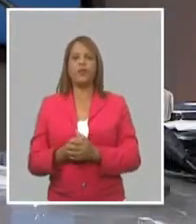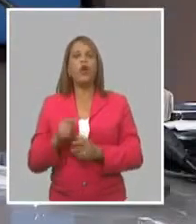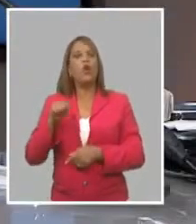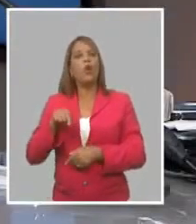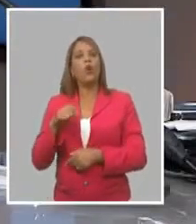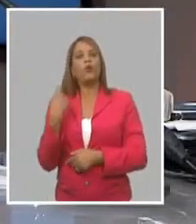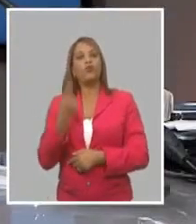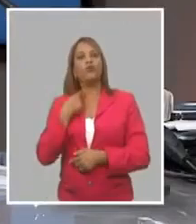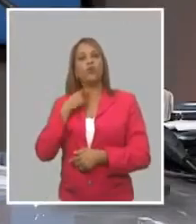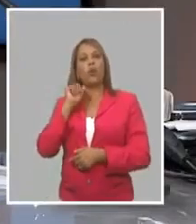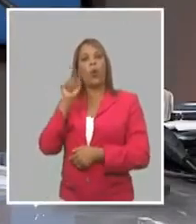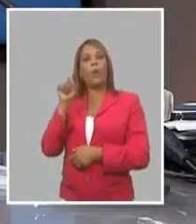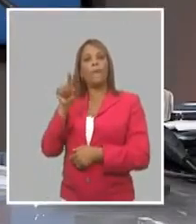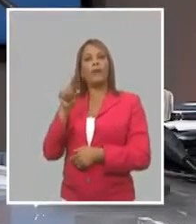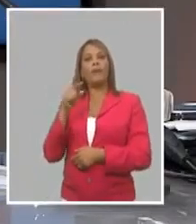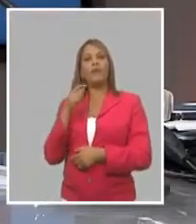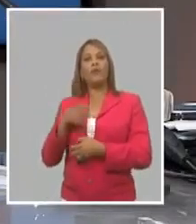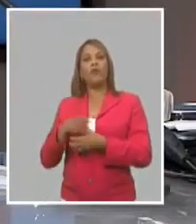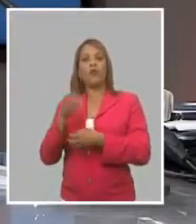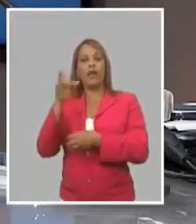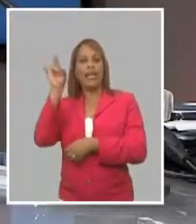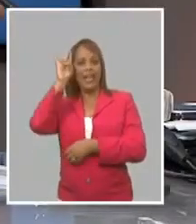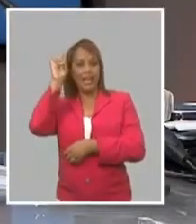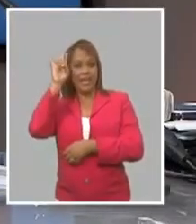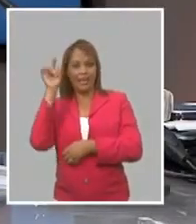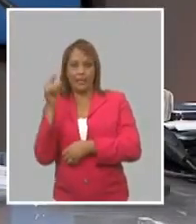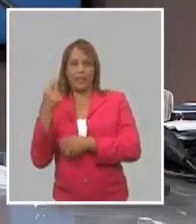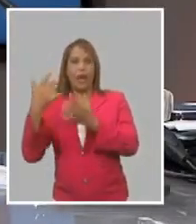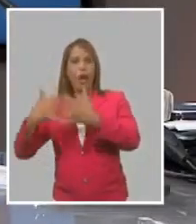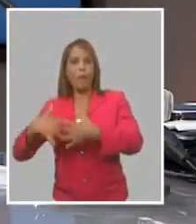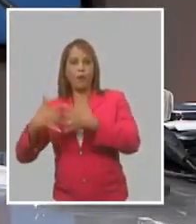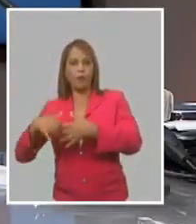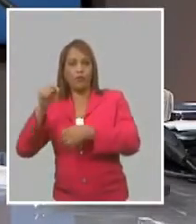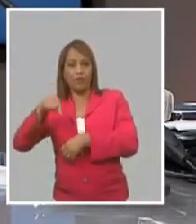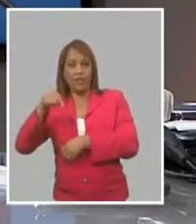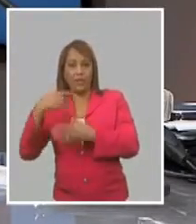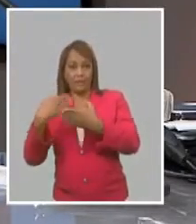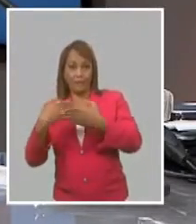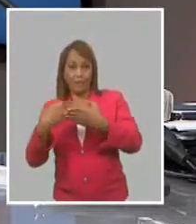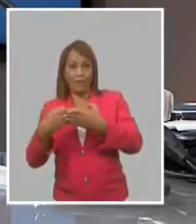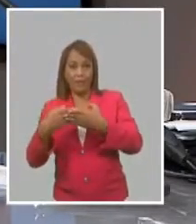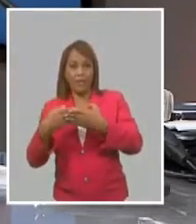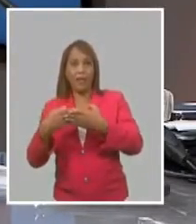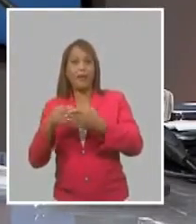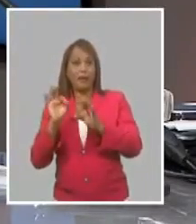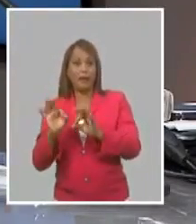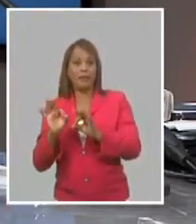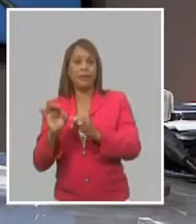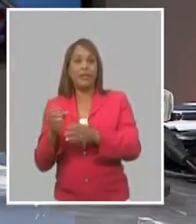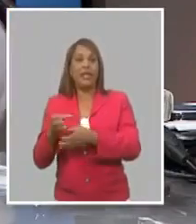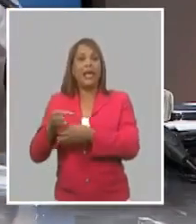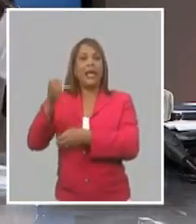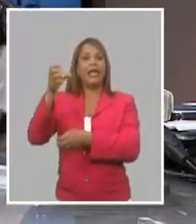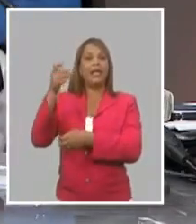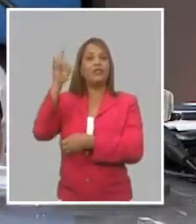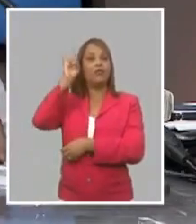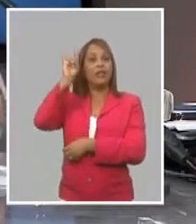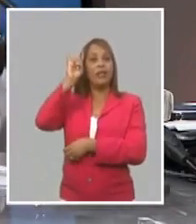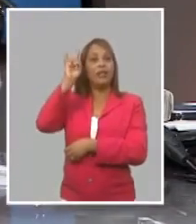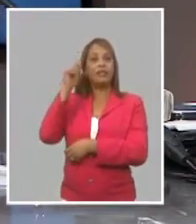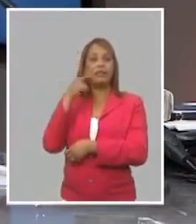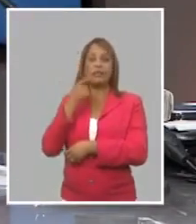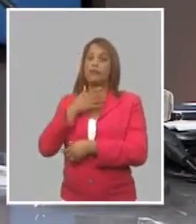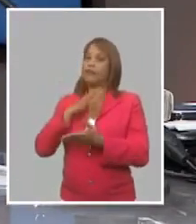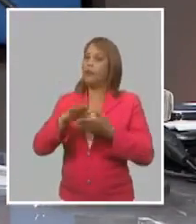Hoy nosotros le compramos un litro de leche a un productor agropecuario para la industria láctea. El litro de leche se mueve, que me